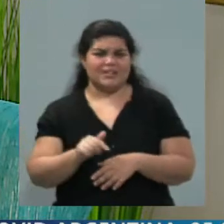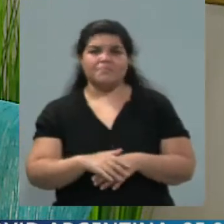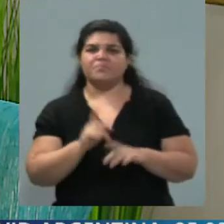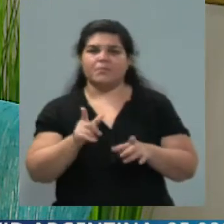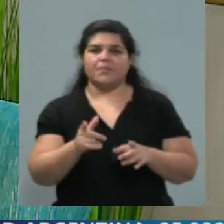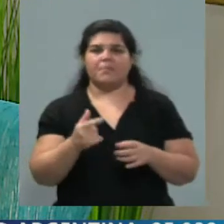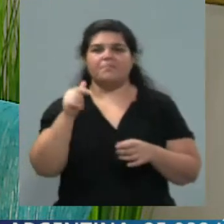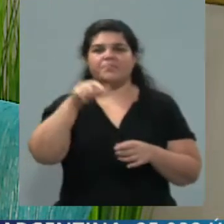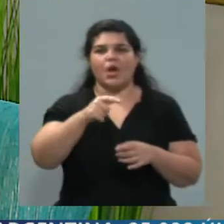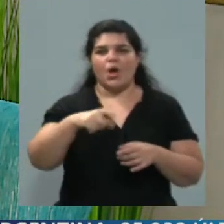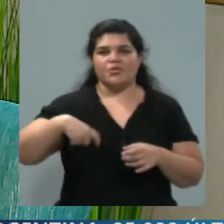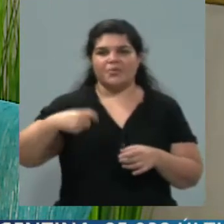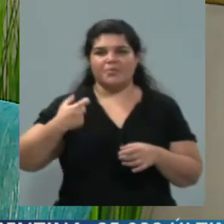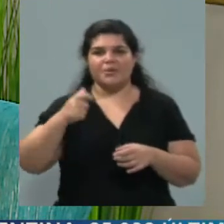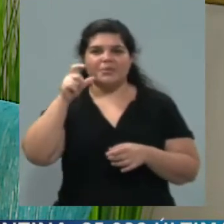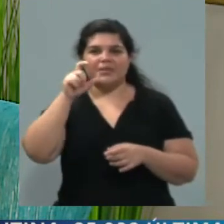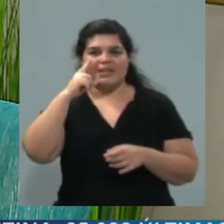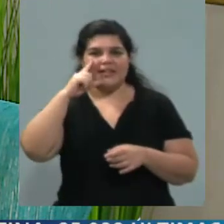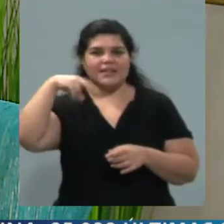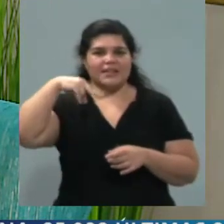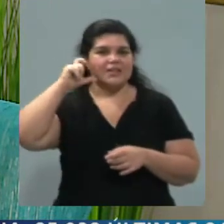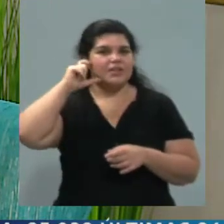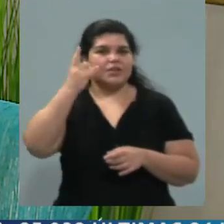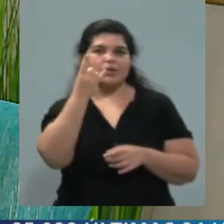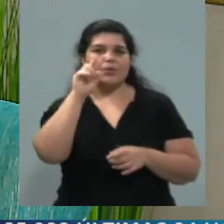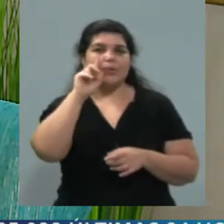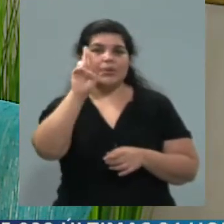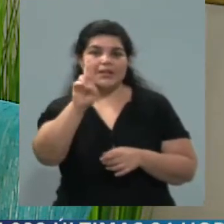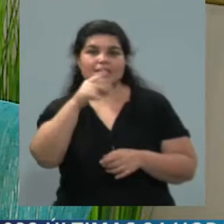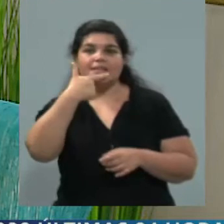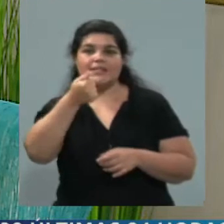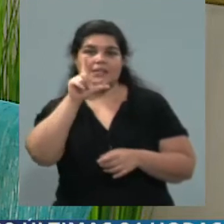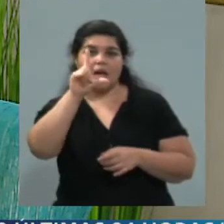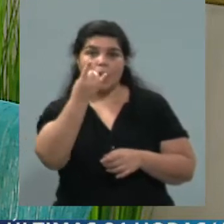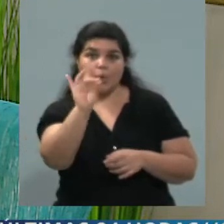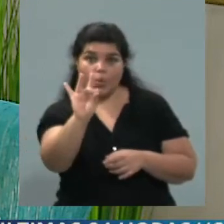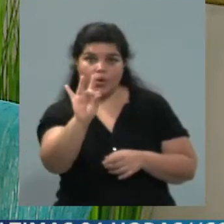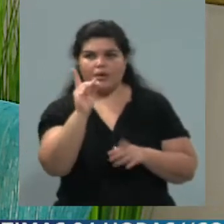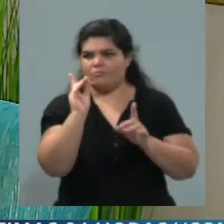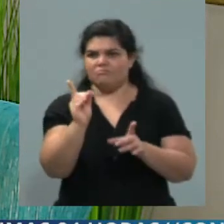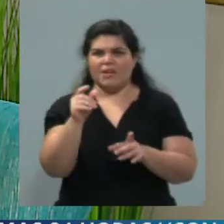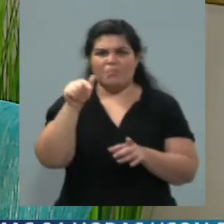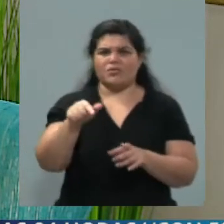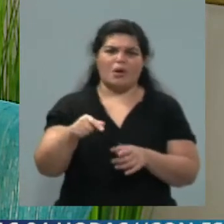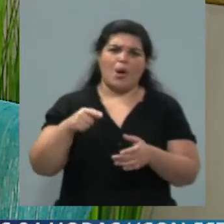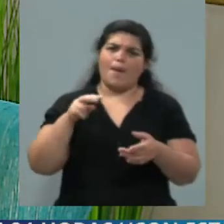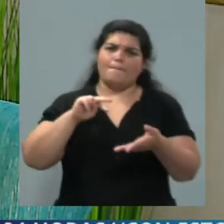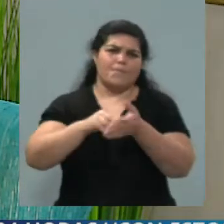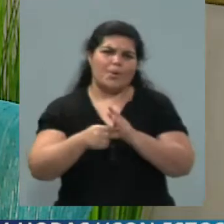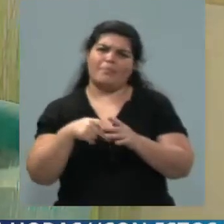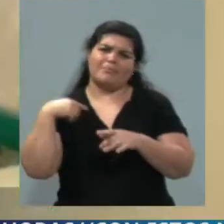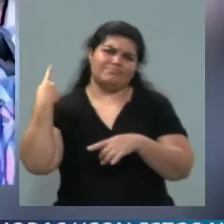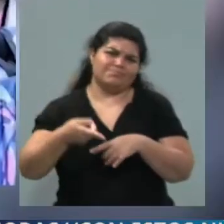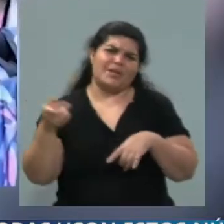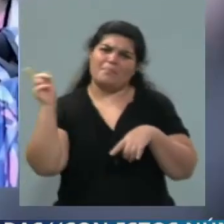Salud, que es este programa federal que acompaña a las prestaciones no contributivas, en este caso por invalidez, ¿no?